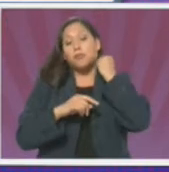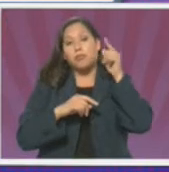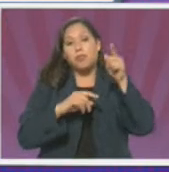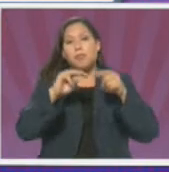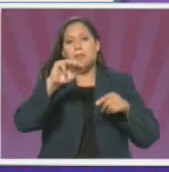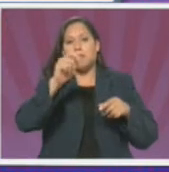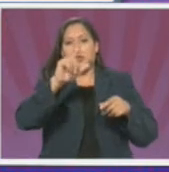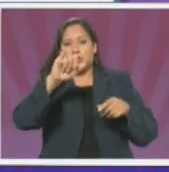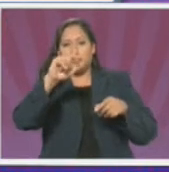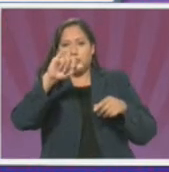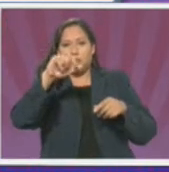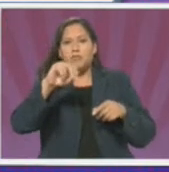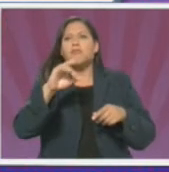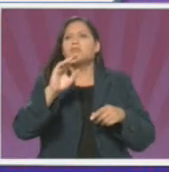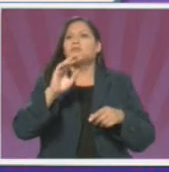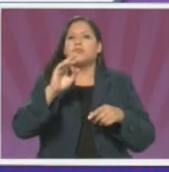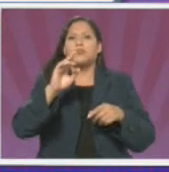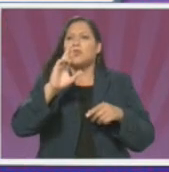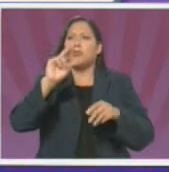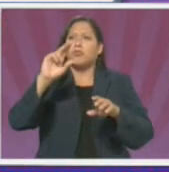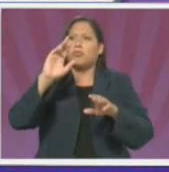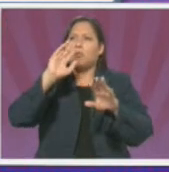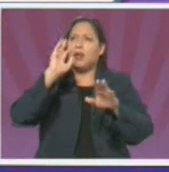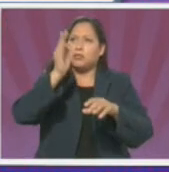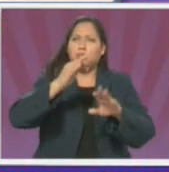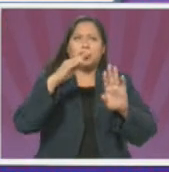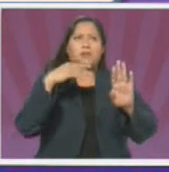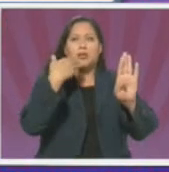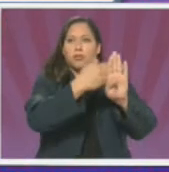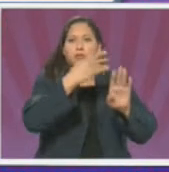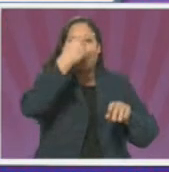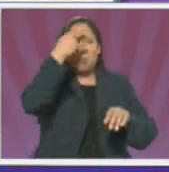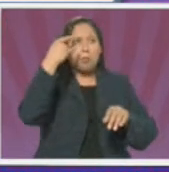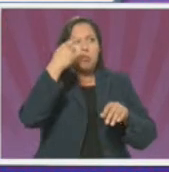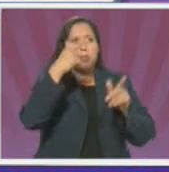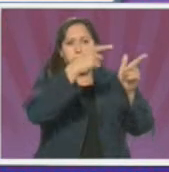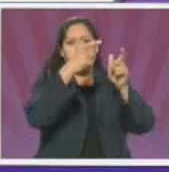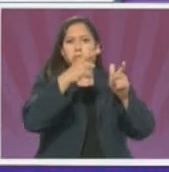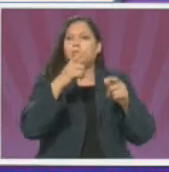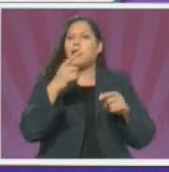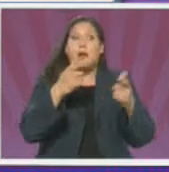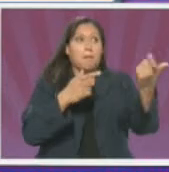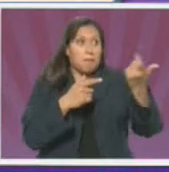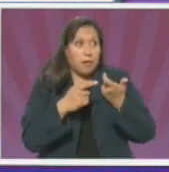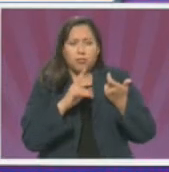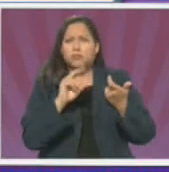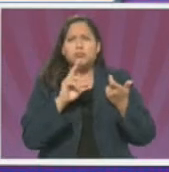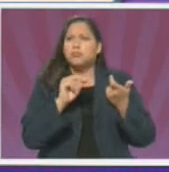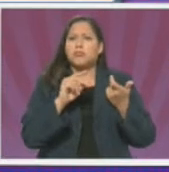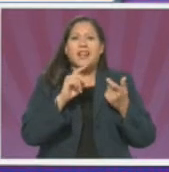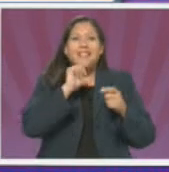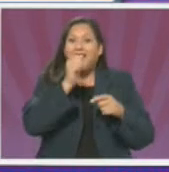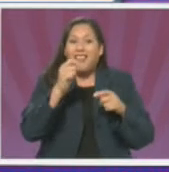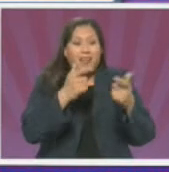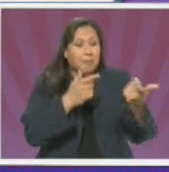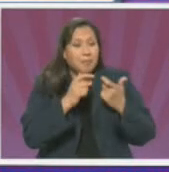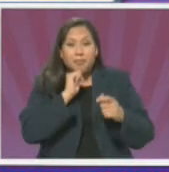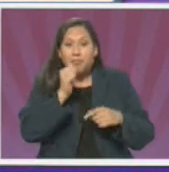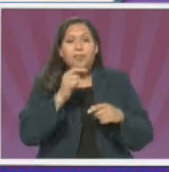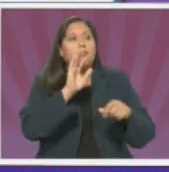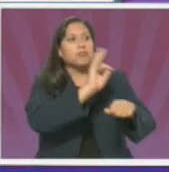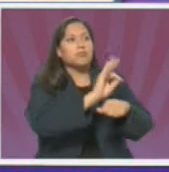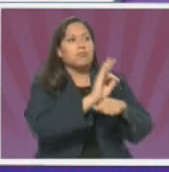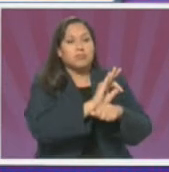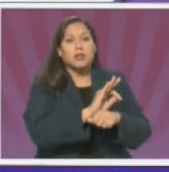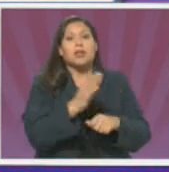se opuso a que lo fusilaran, sino que también además no cobró ni un peso por defenderlo. ¿Cómo ves? Muy, en esa